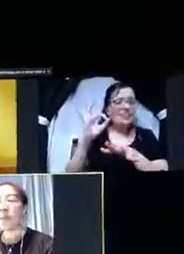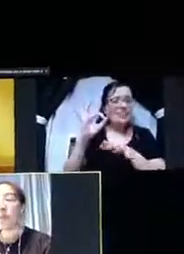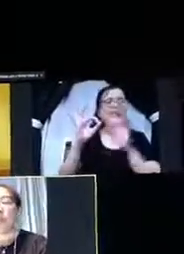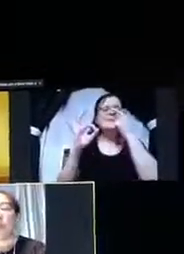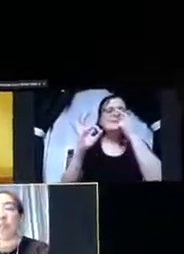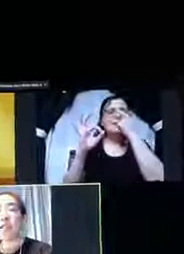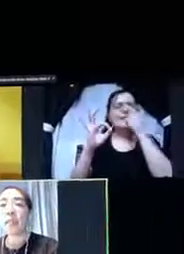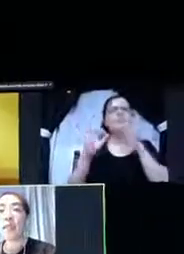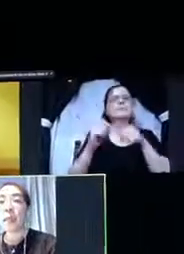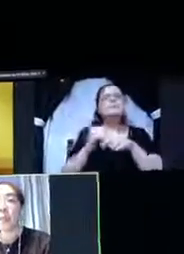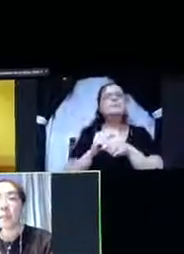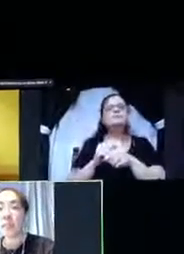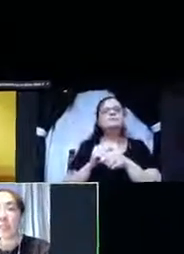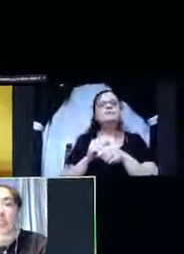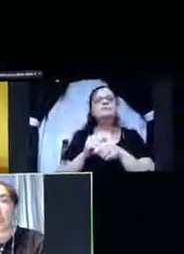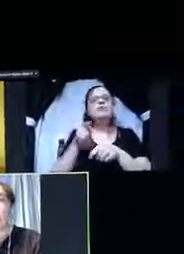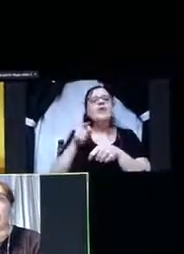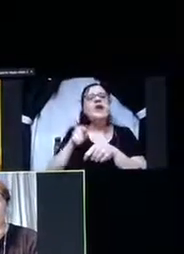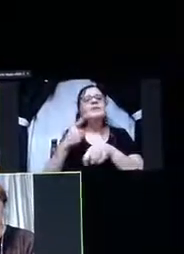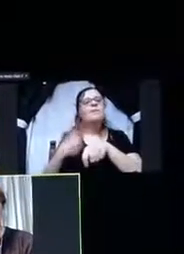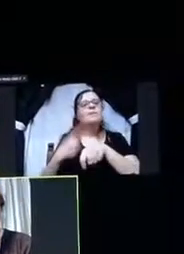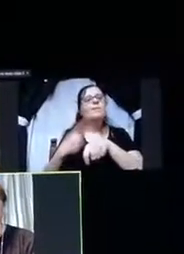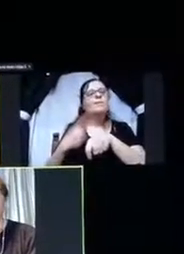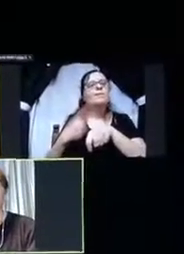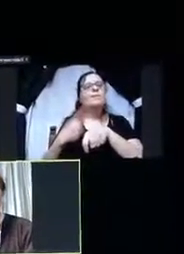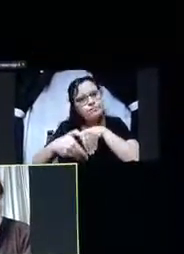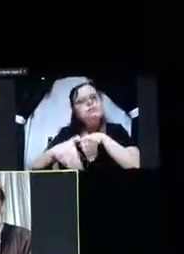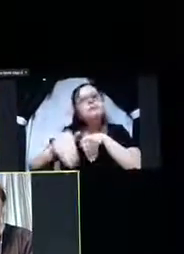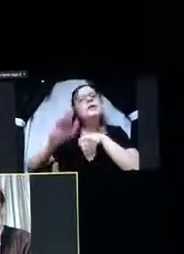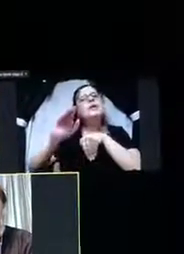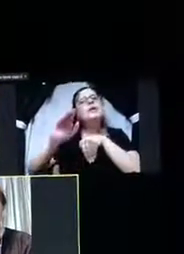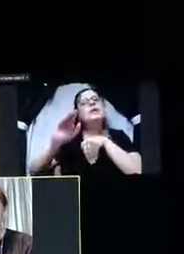ella nace, y en ese momento, en esa época,